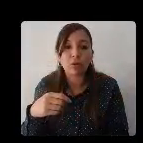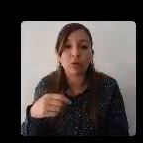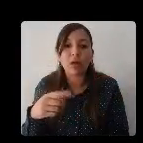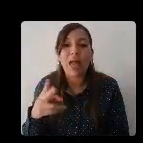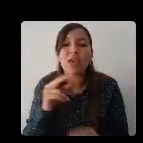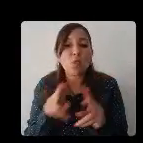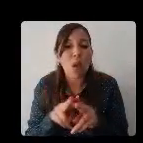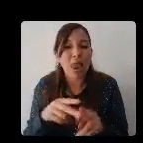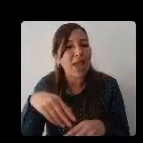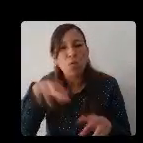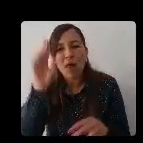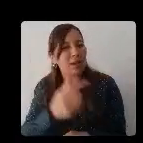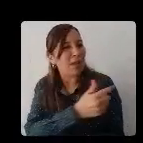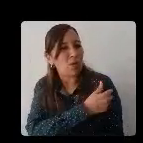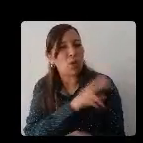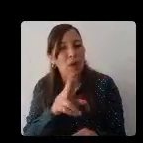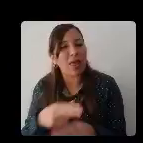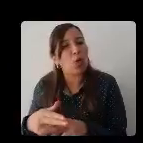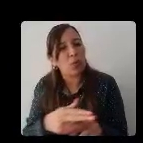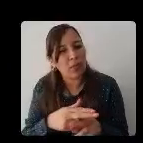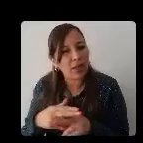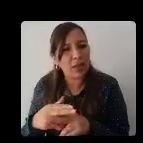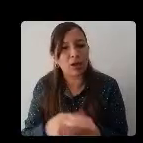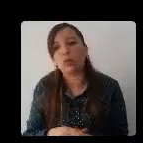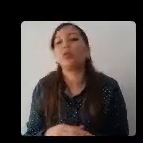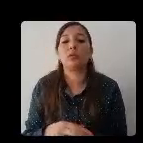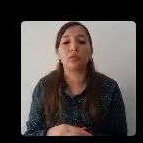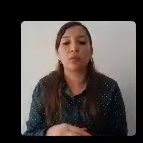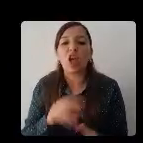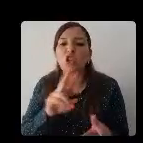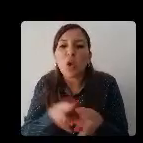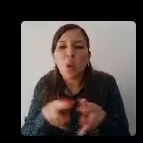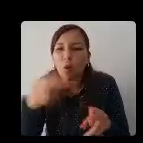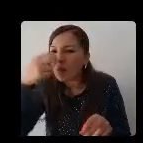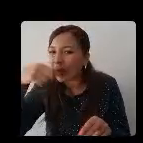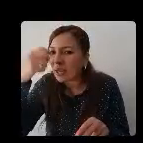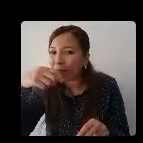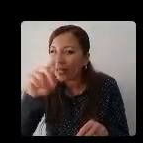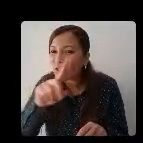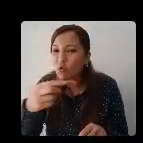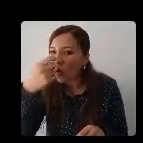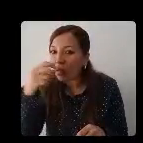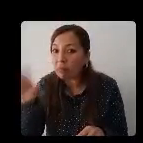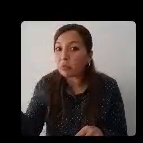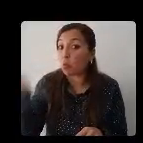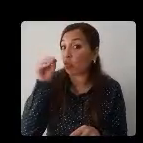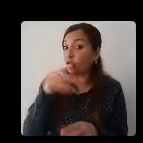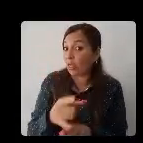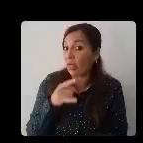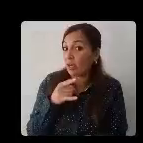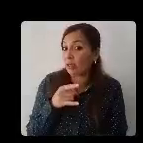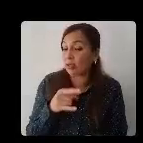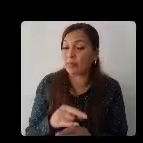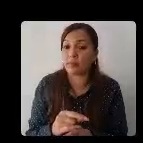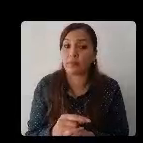lo tenemos ya. Ese es por vicio, ese es el reto, ¿no? Llevar tu protección. Ahí decimos, no sentimos,